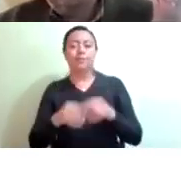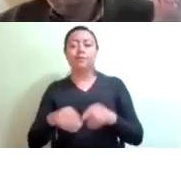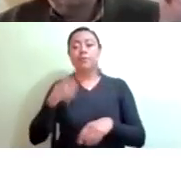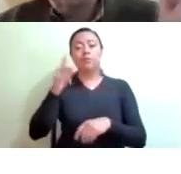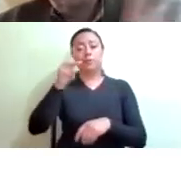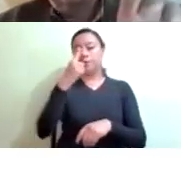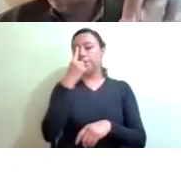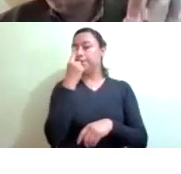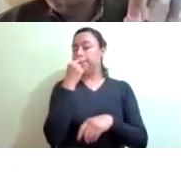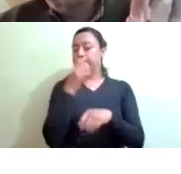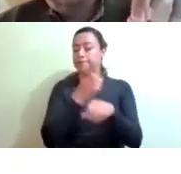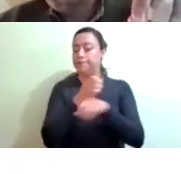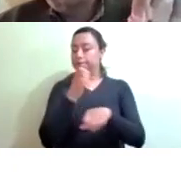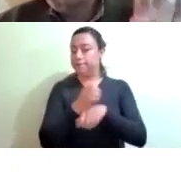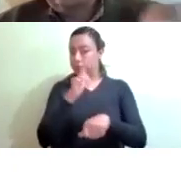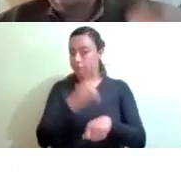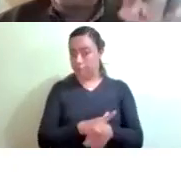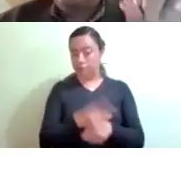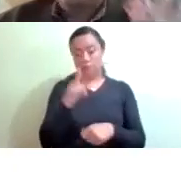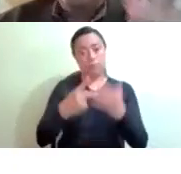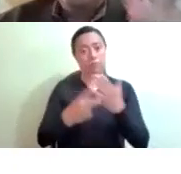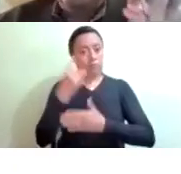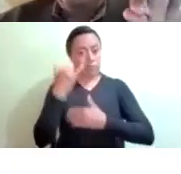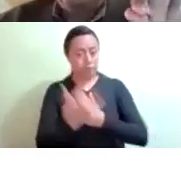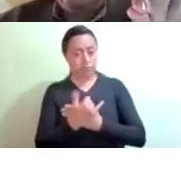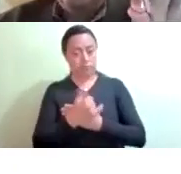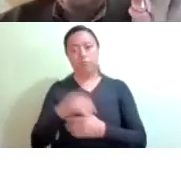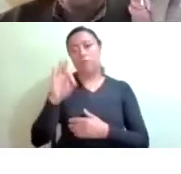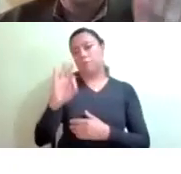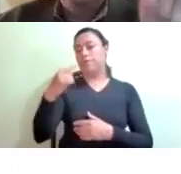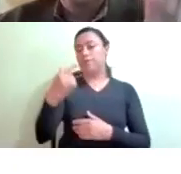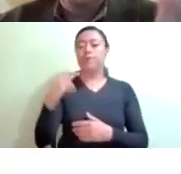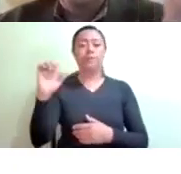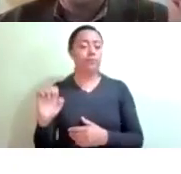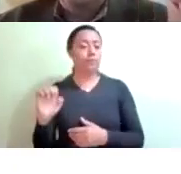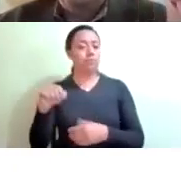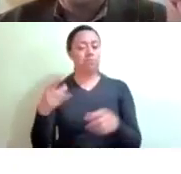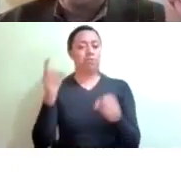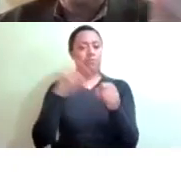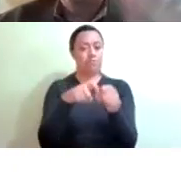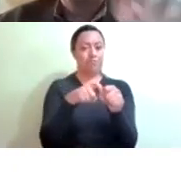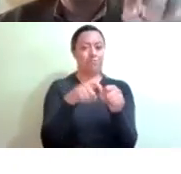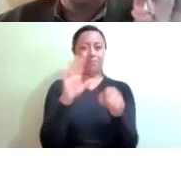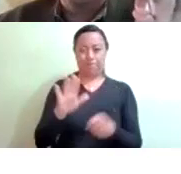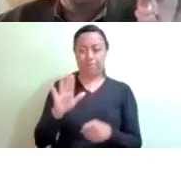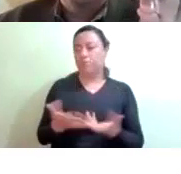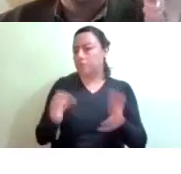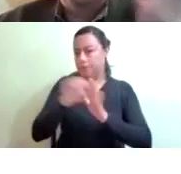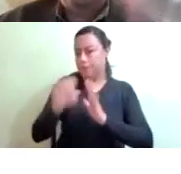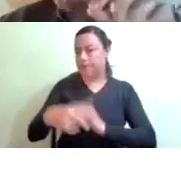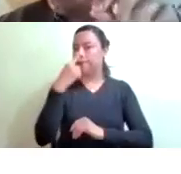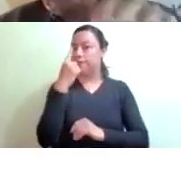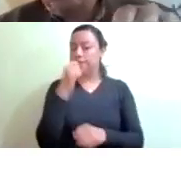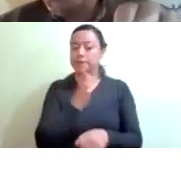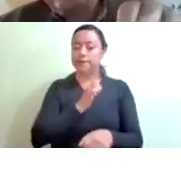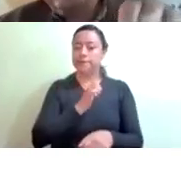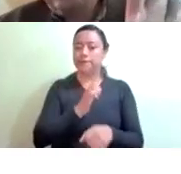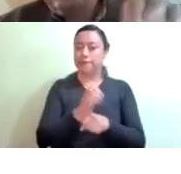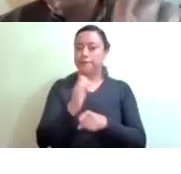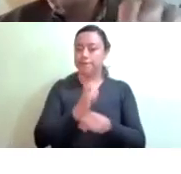momento del proyecto, estaba adscrita a la fiscalía. Es decir, la policía estatal, como por